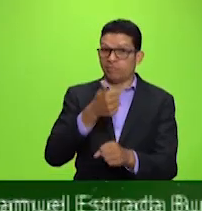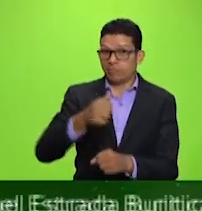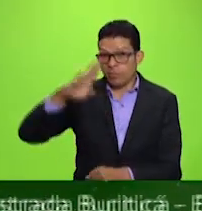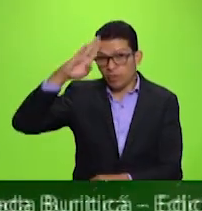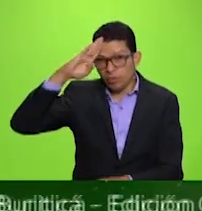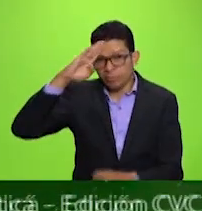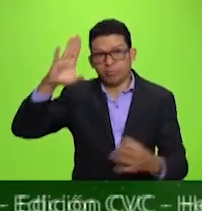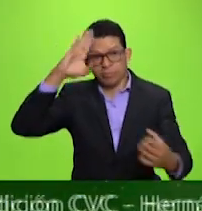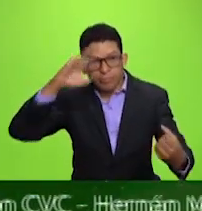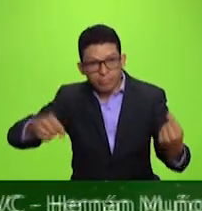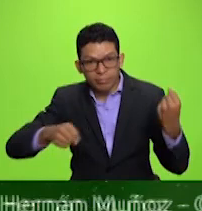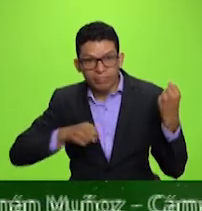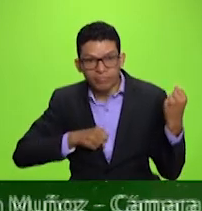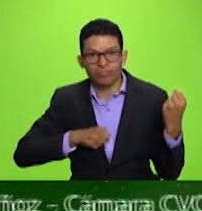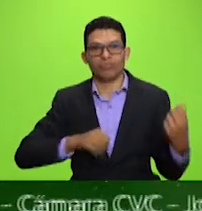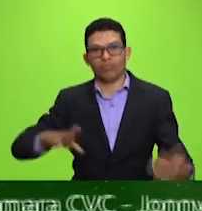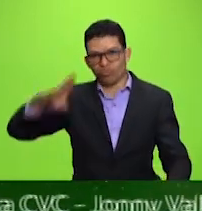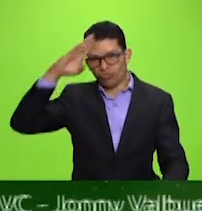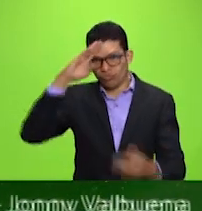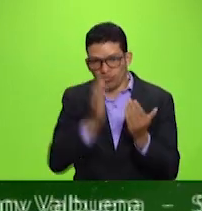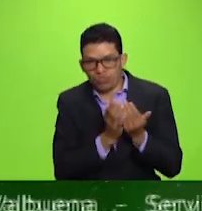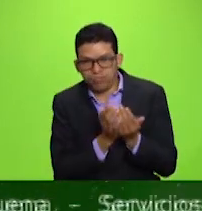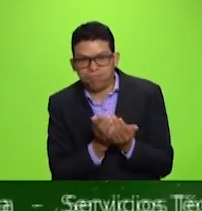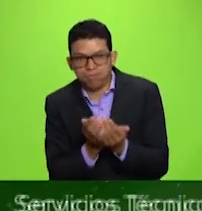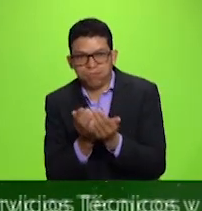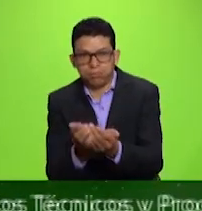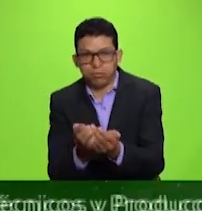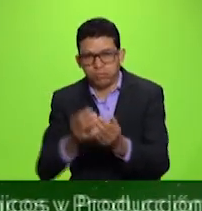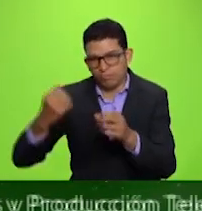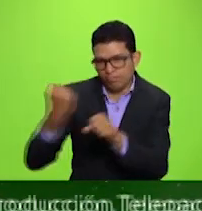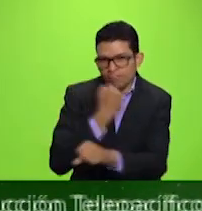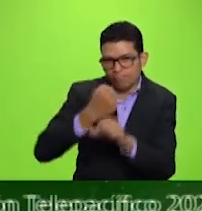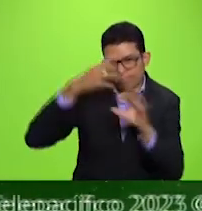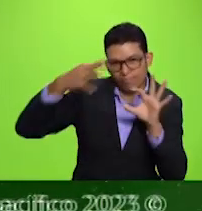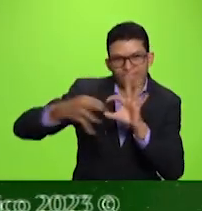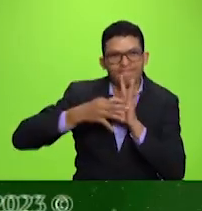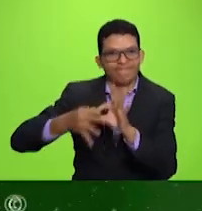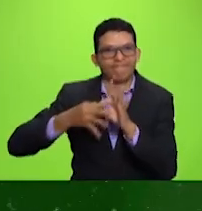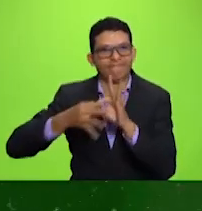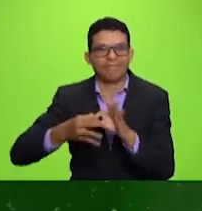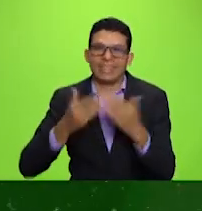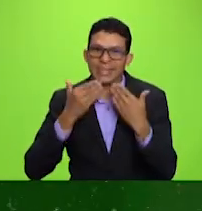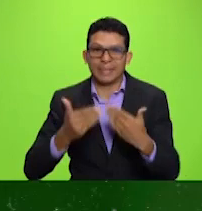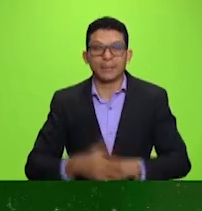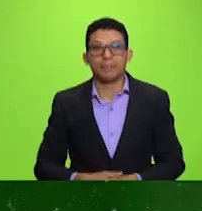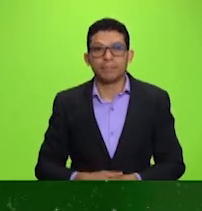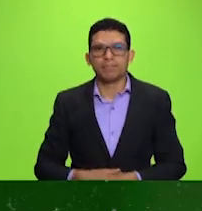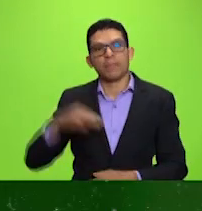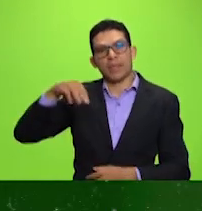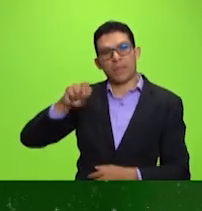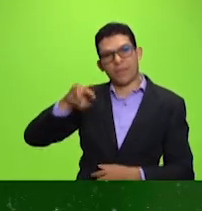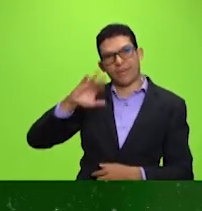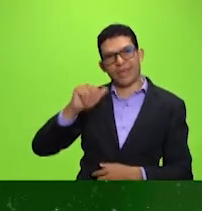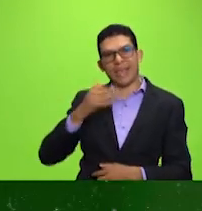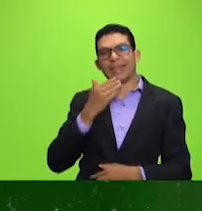policía, del ejército, de la armada, con quien también se trabaja de forma articulada. Mónica, muchísimas gracias por ayudarnos a entender un poco este